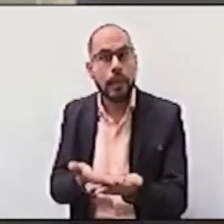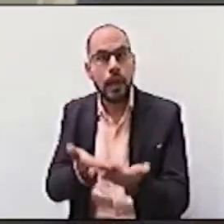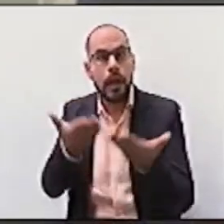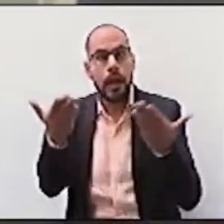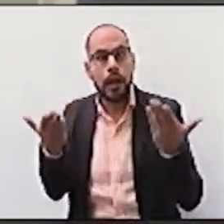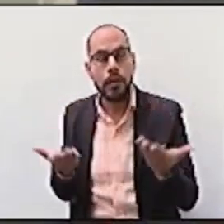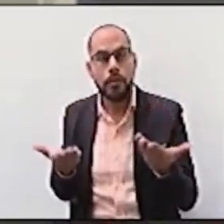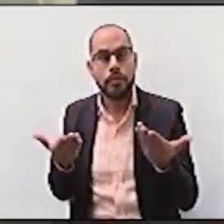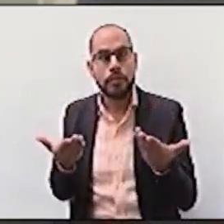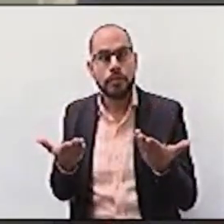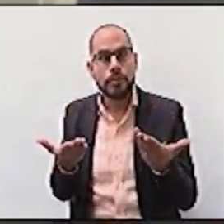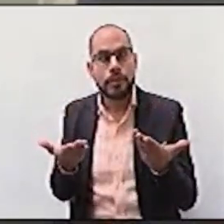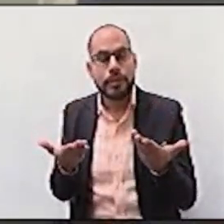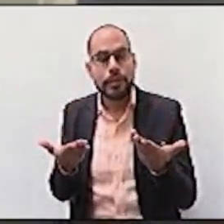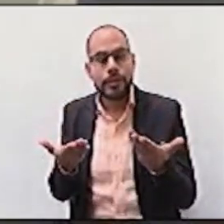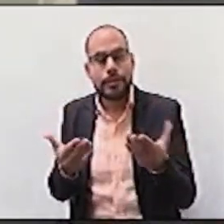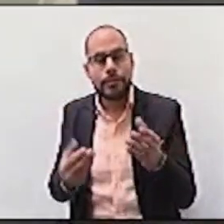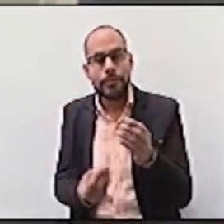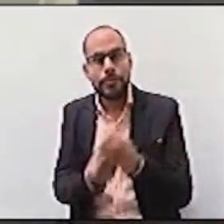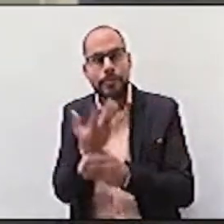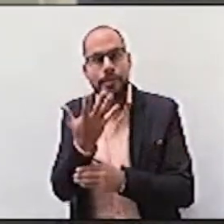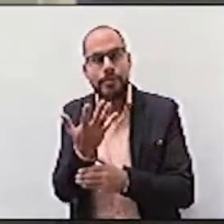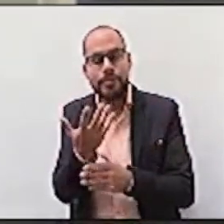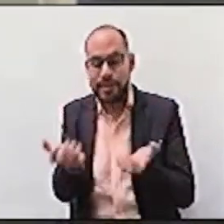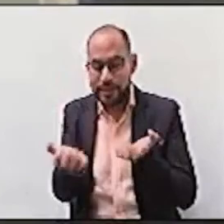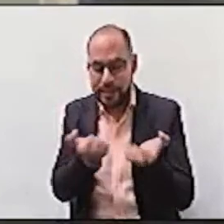en la historia política del país,